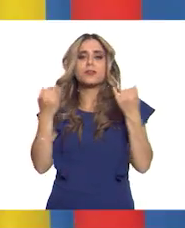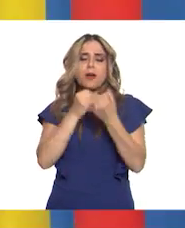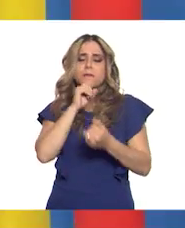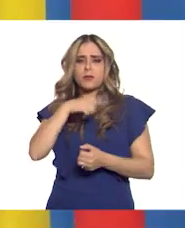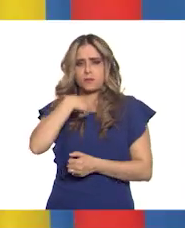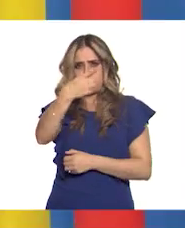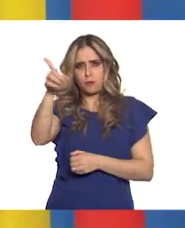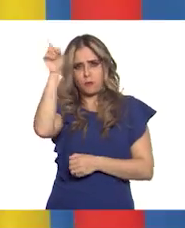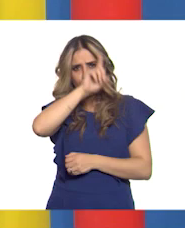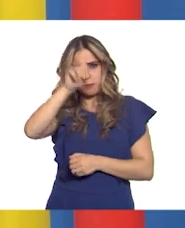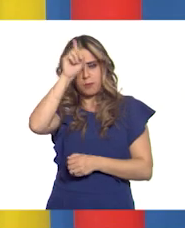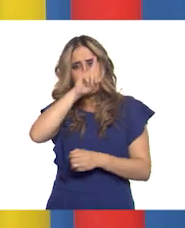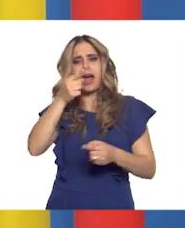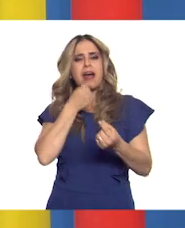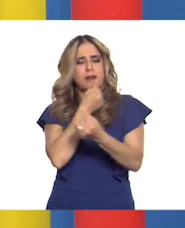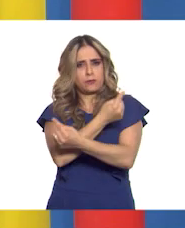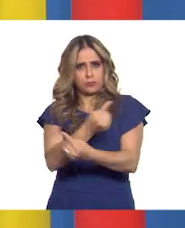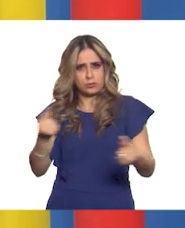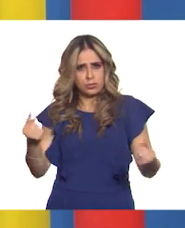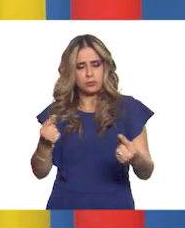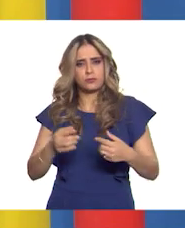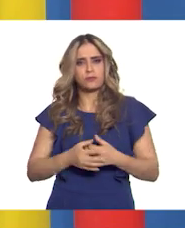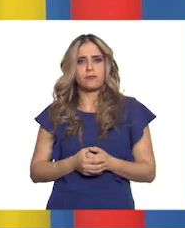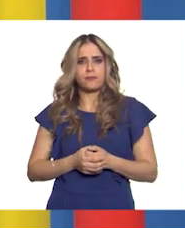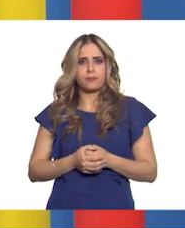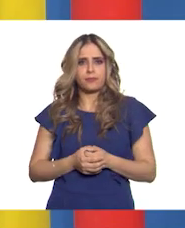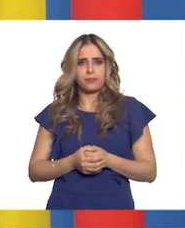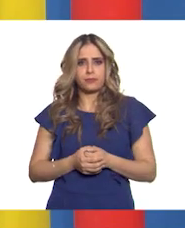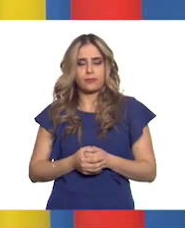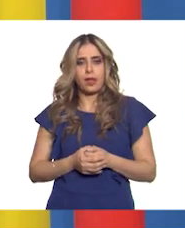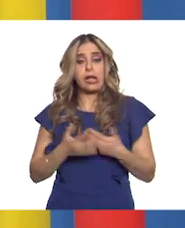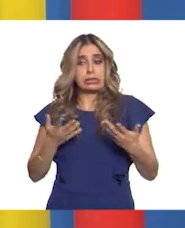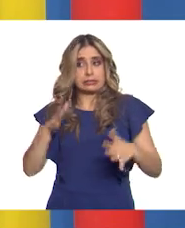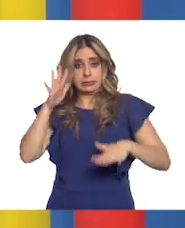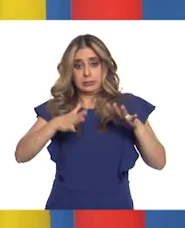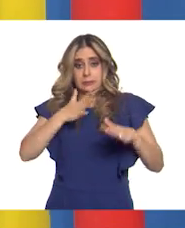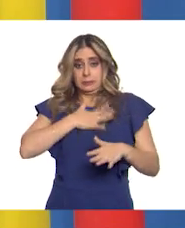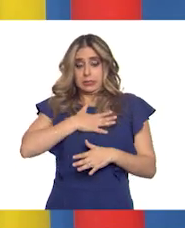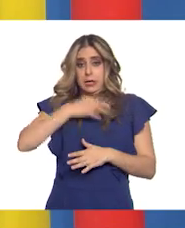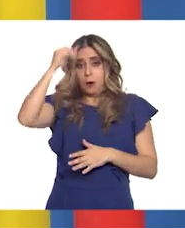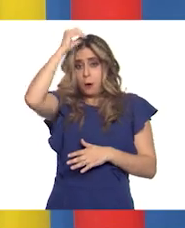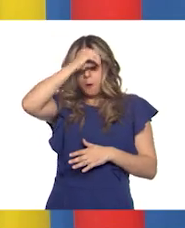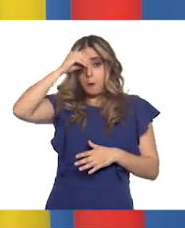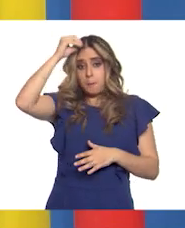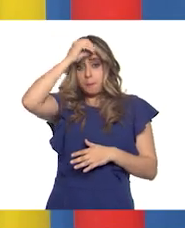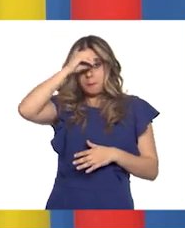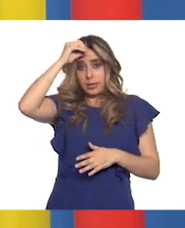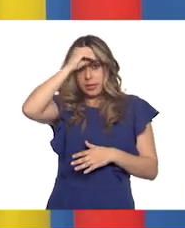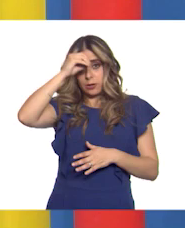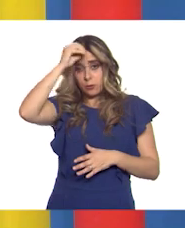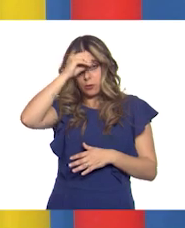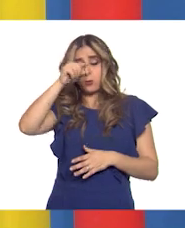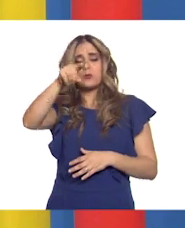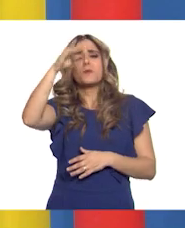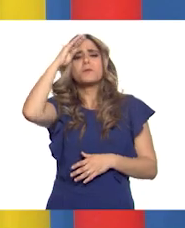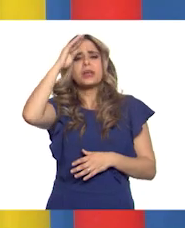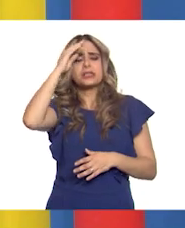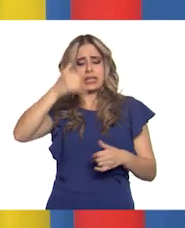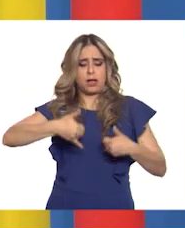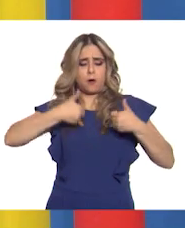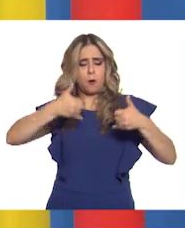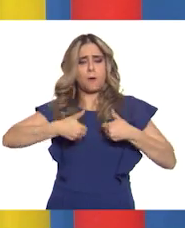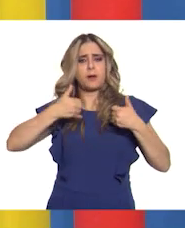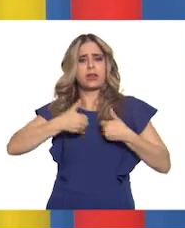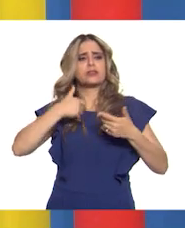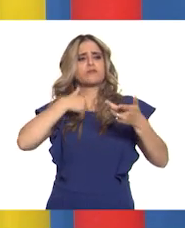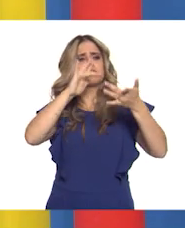los niños, ya que muchos de ellos, a pesar de nuestra opinión, que creemos que son aún muy jóvenes para tener muchas redes